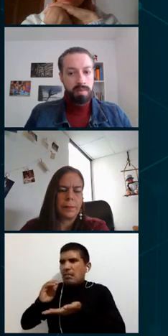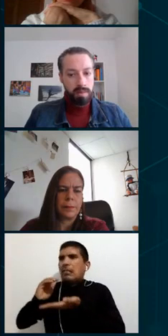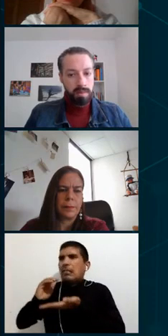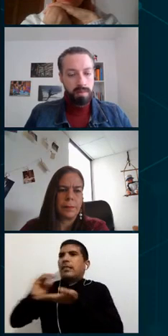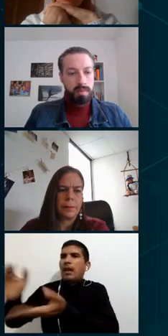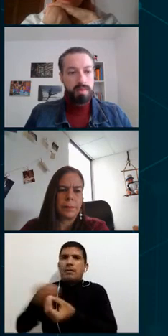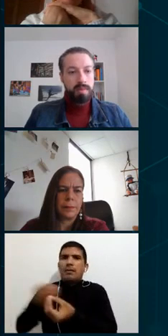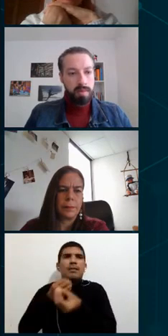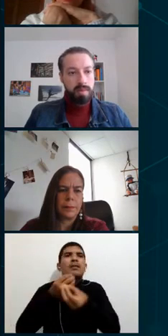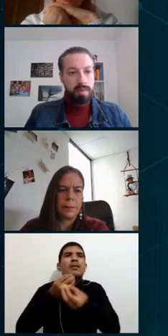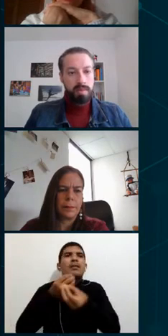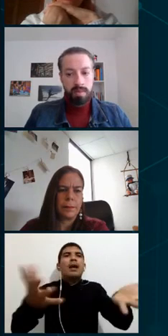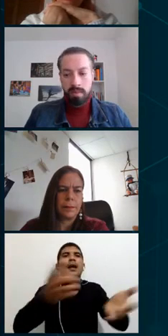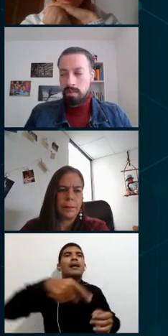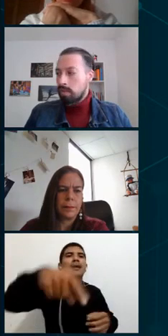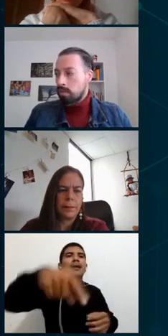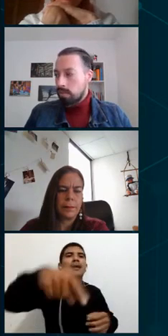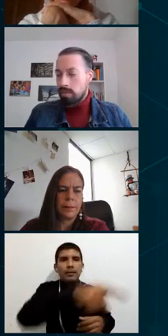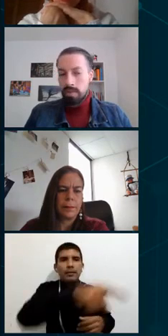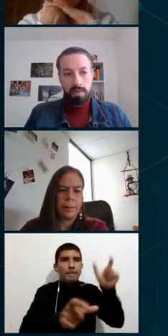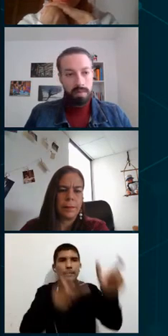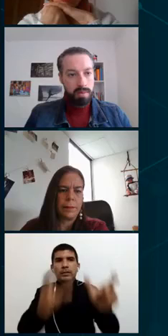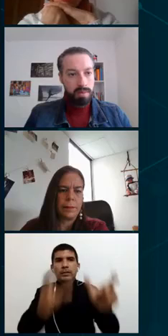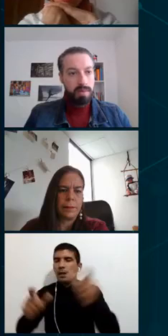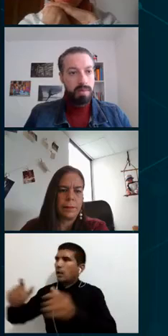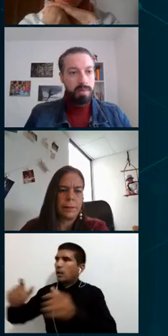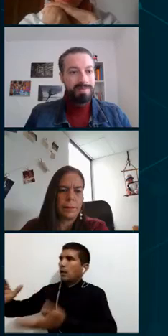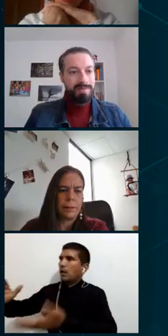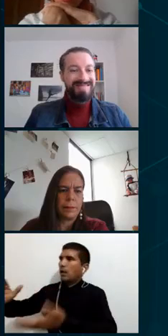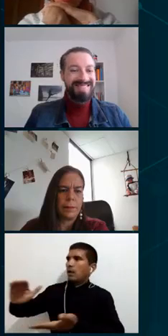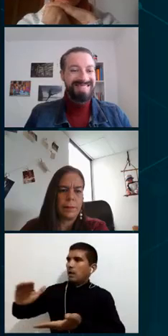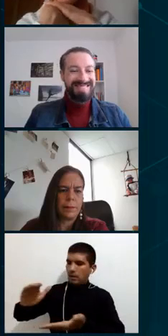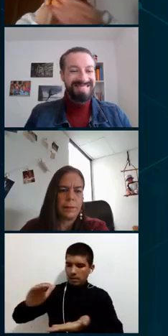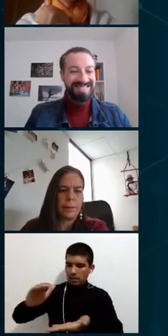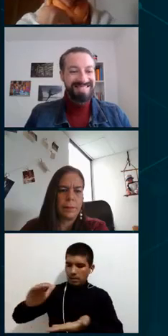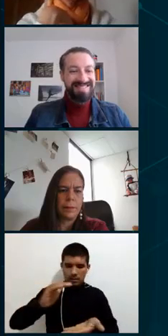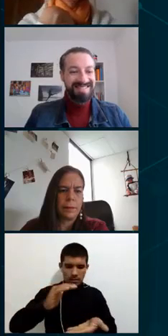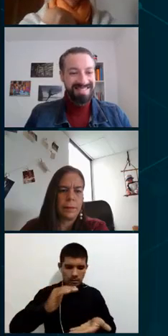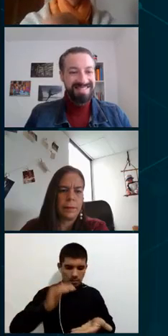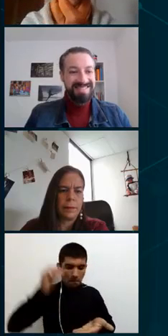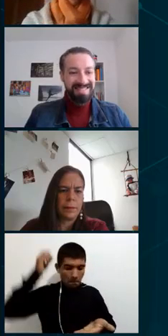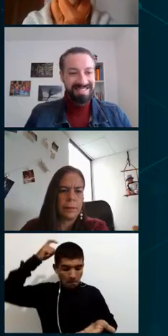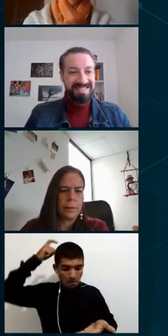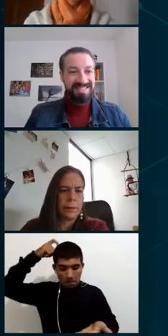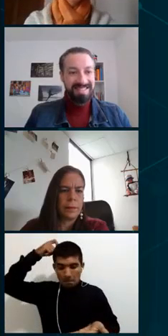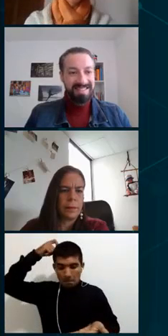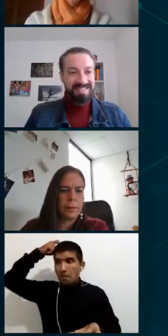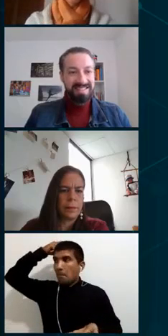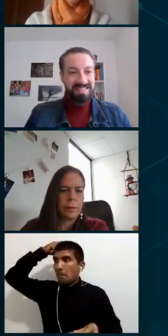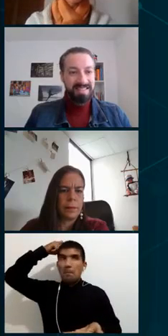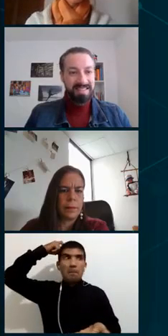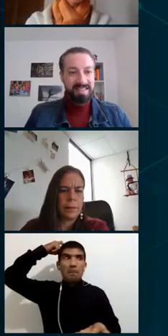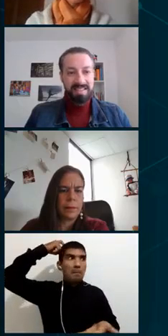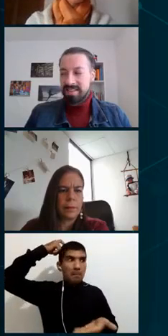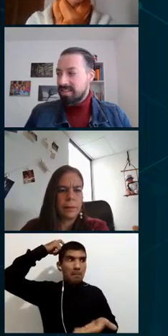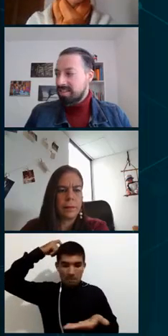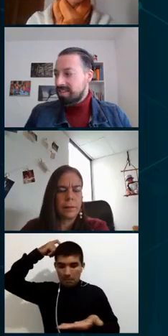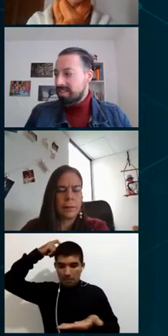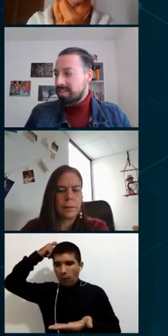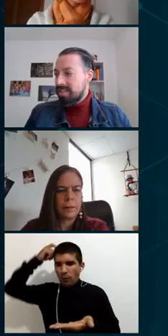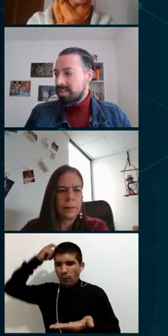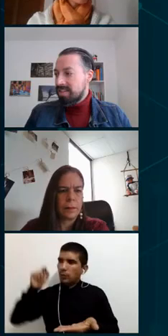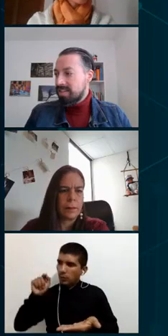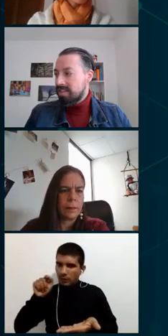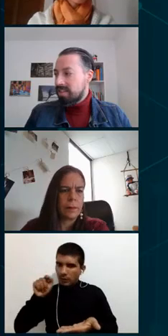¿Listo? No enamorarse de nuestro prototipo es súper importante, porque muchas veces nos enamoramos, lo hacemos bonito, le ponemos,